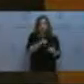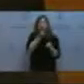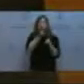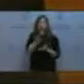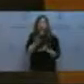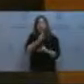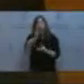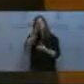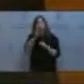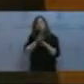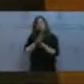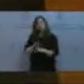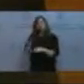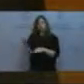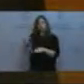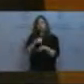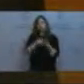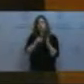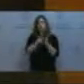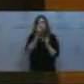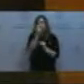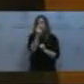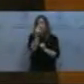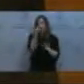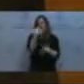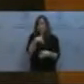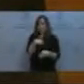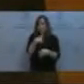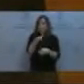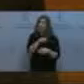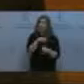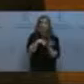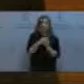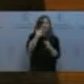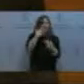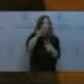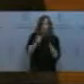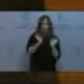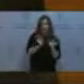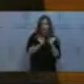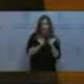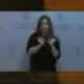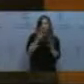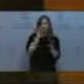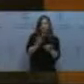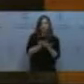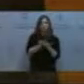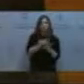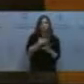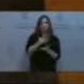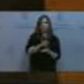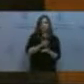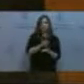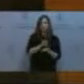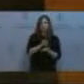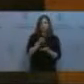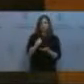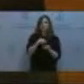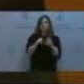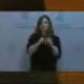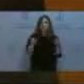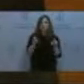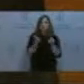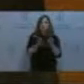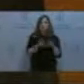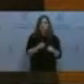parte, no hay plan financiero y eso es una realidad constatable, y es que Cogersa quiere multiplicar hasta